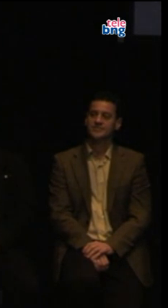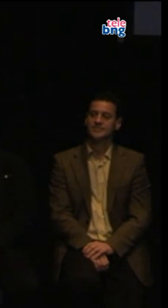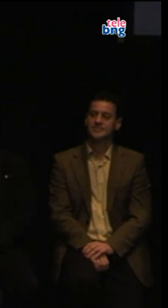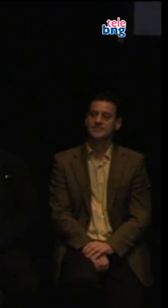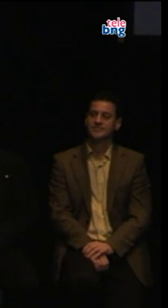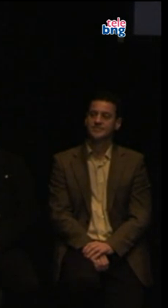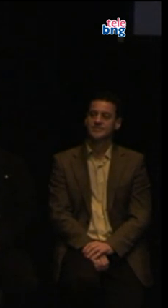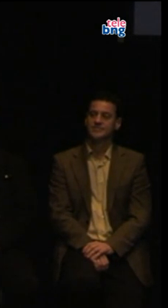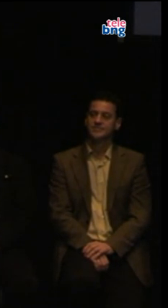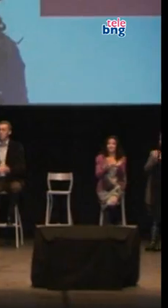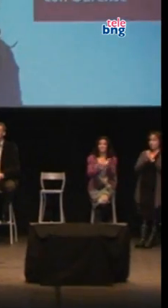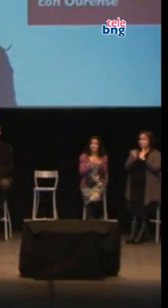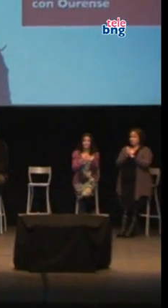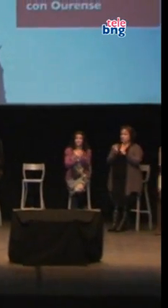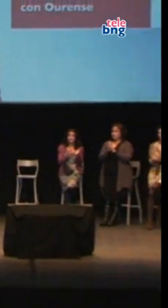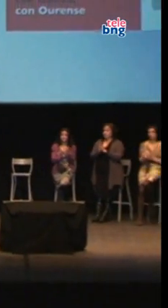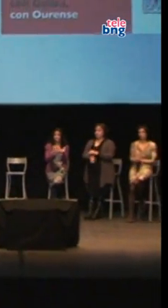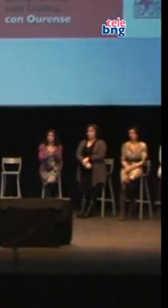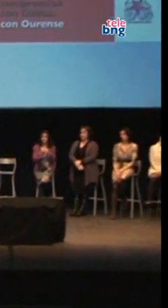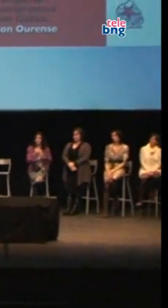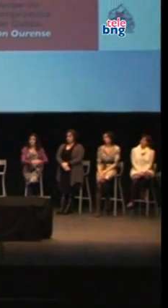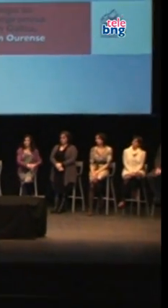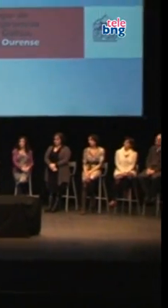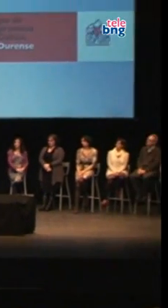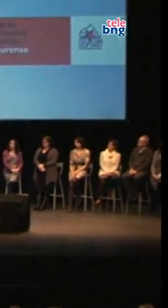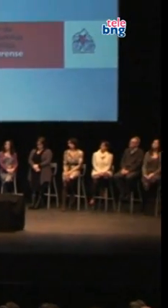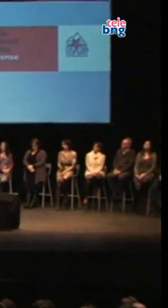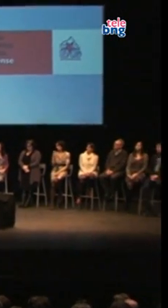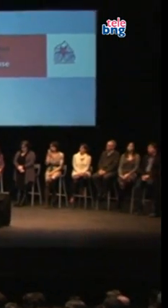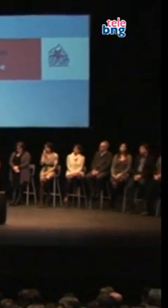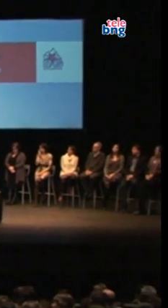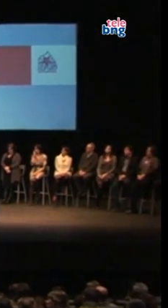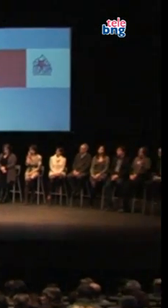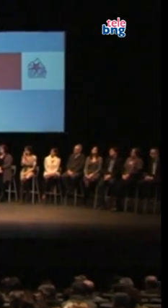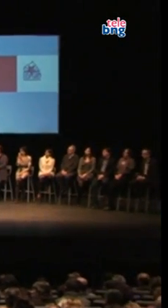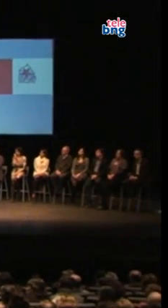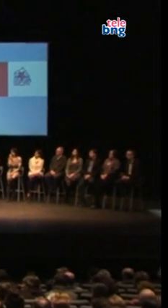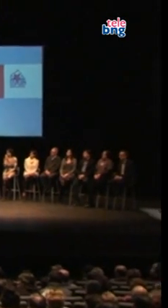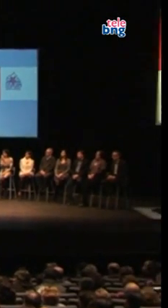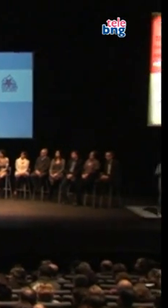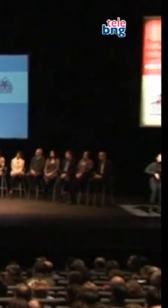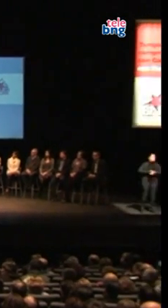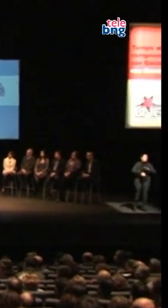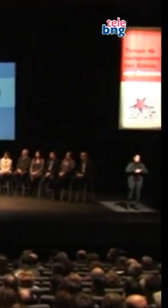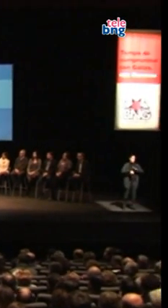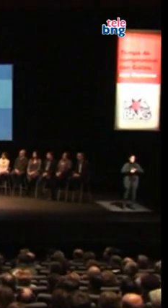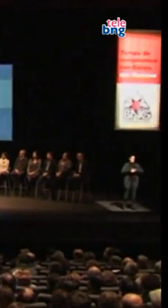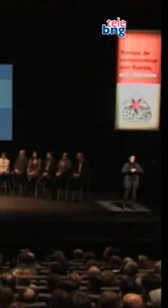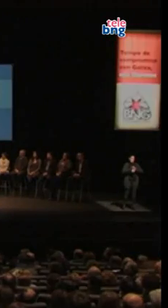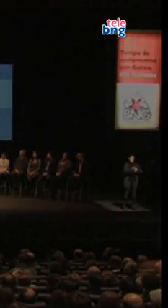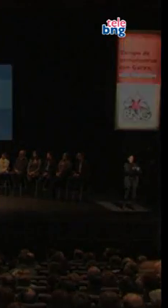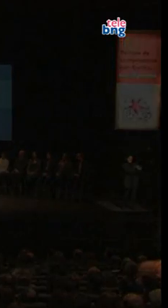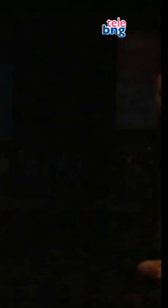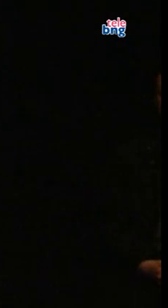é necesario. O señor Núñez Feijóo terá que facer algo máis que ver medrar o paro no noso